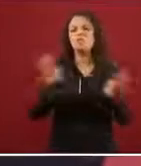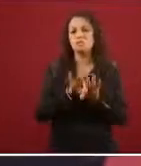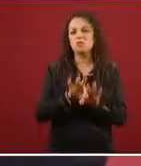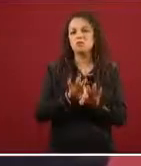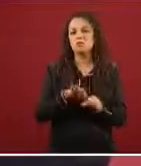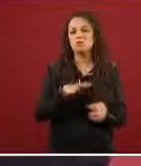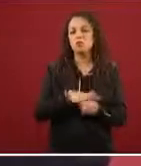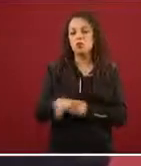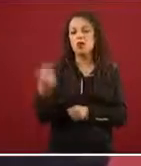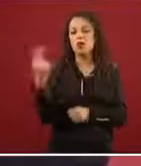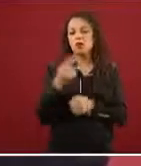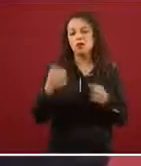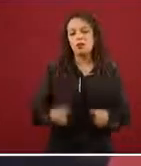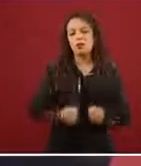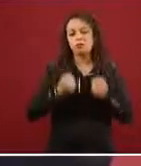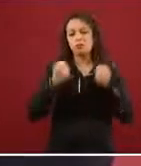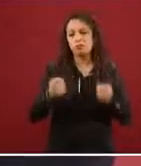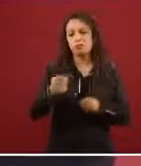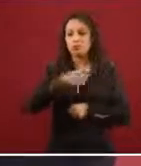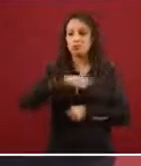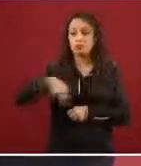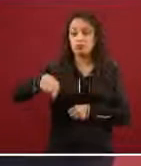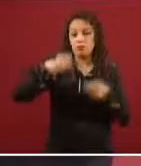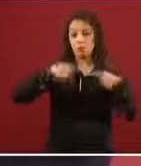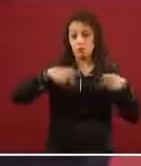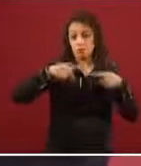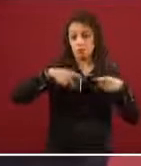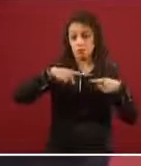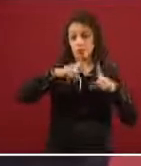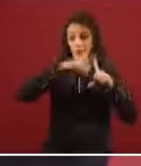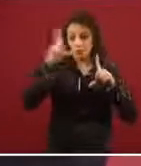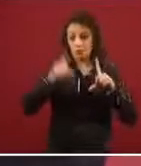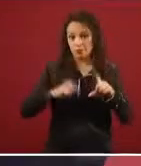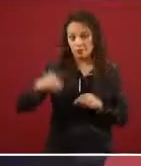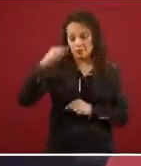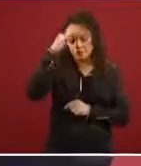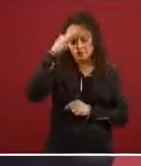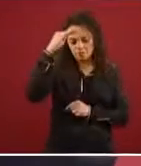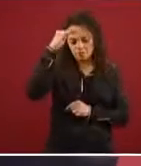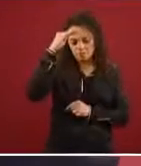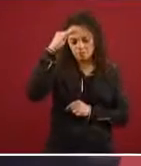reforzar la conciencia ciudadana del daño